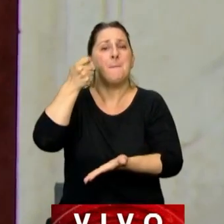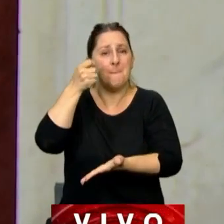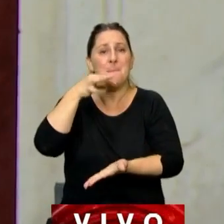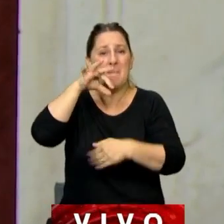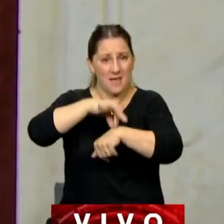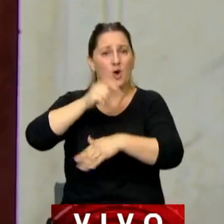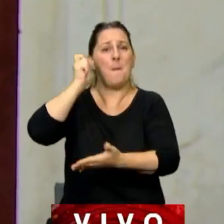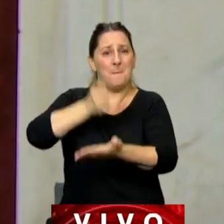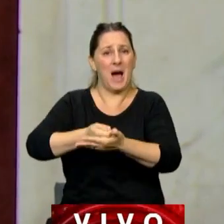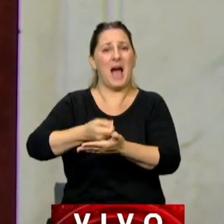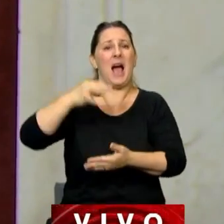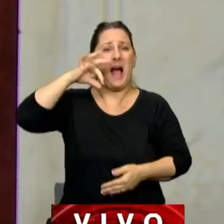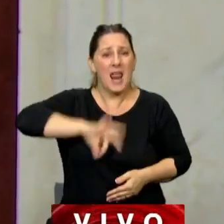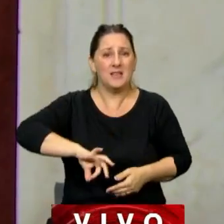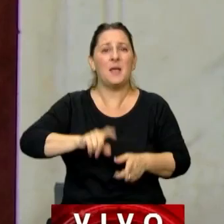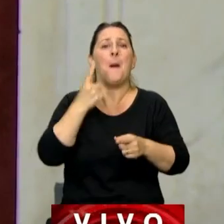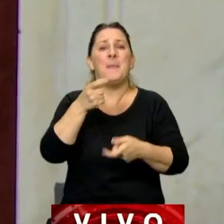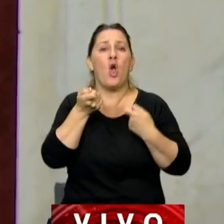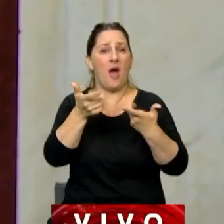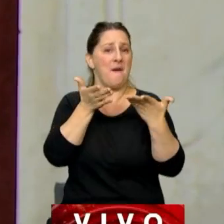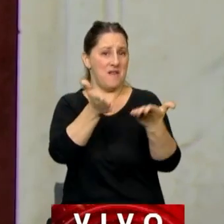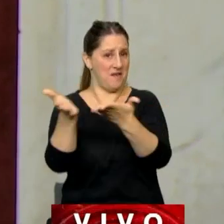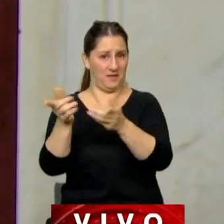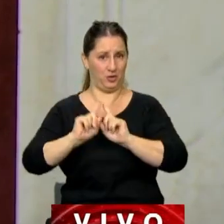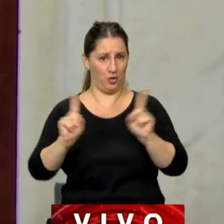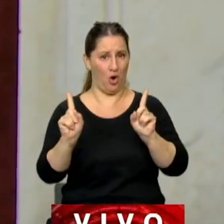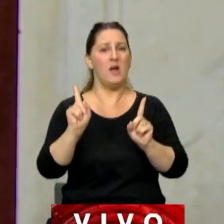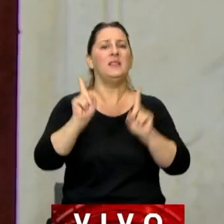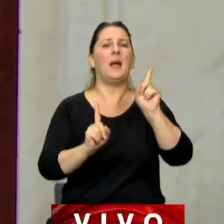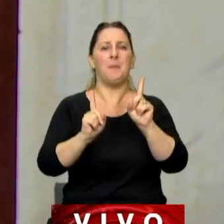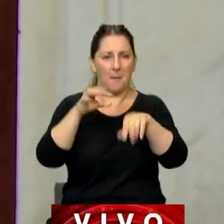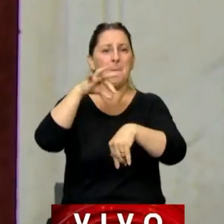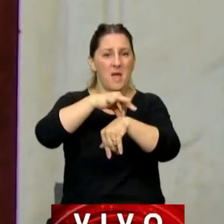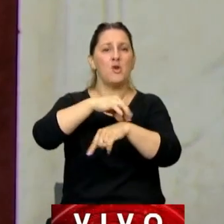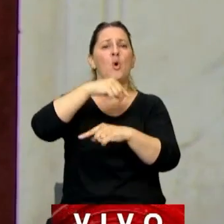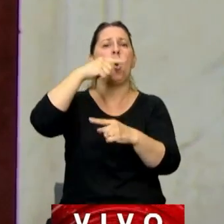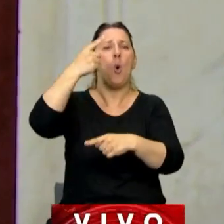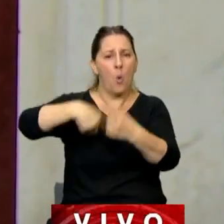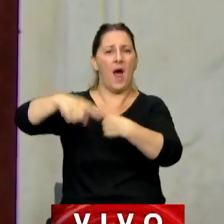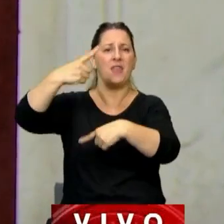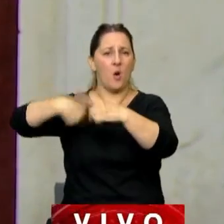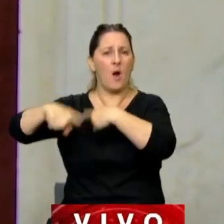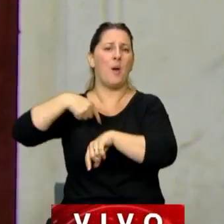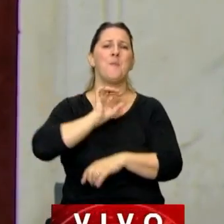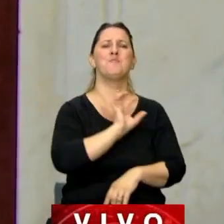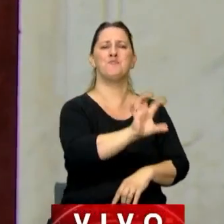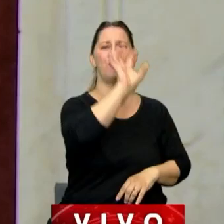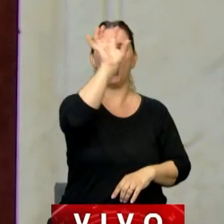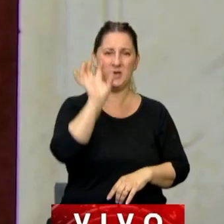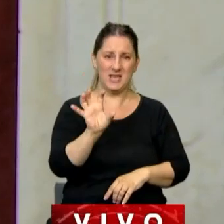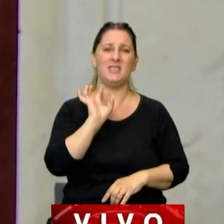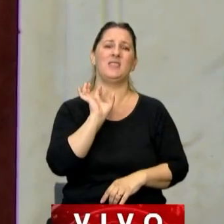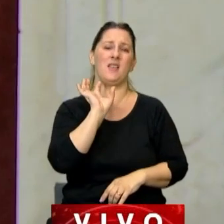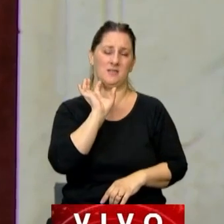ganancias IVA y no se les está dando ningún beneficio para esto, y también muchos hacen guardias, sobre todo en varias provincias en el interior